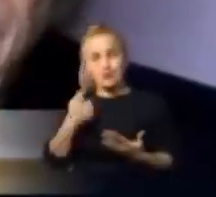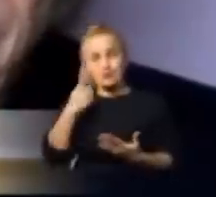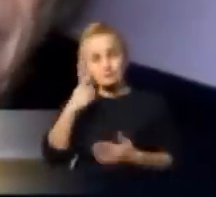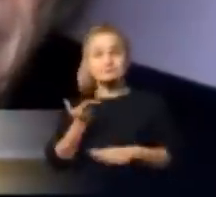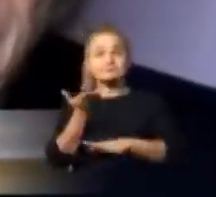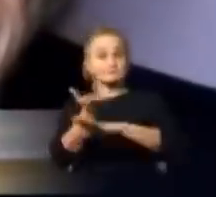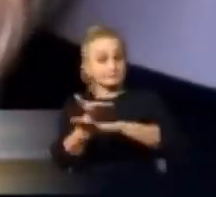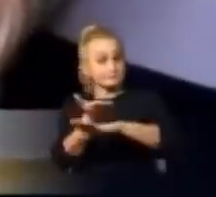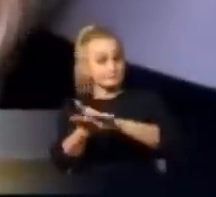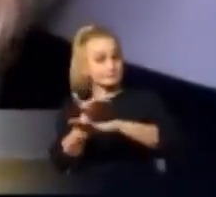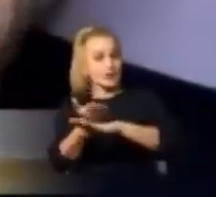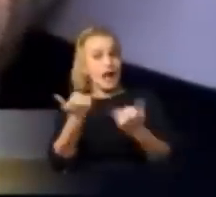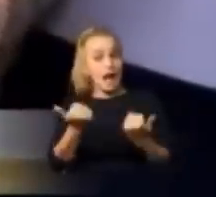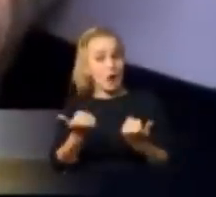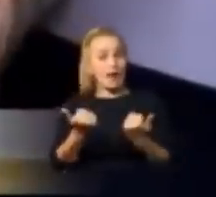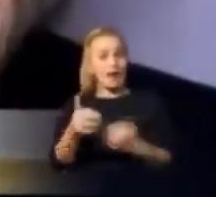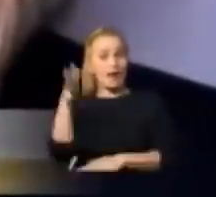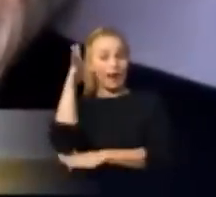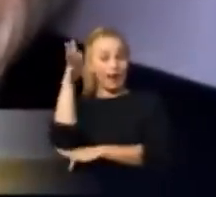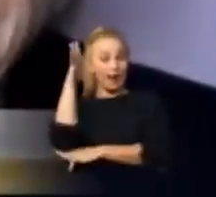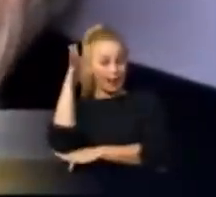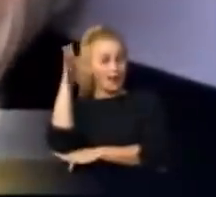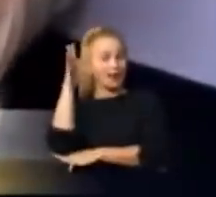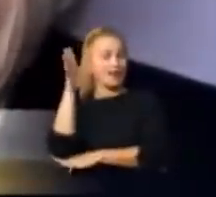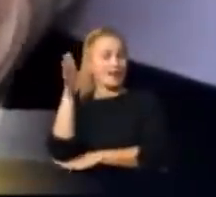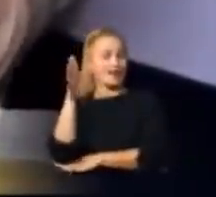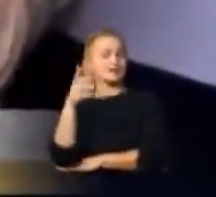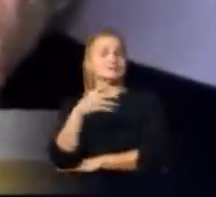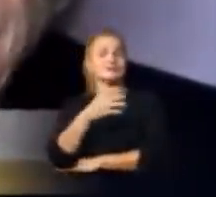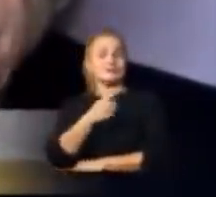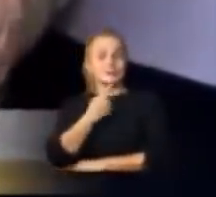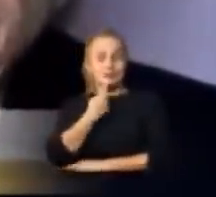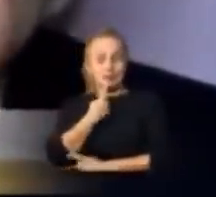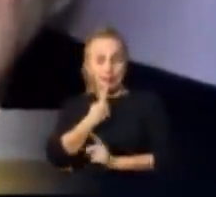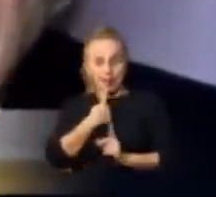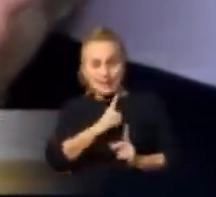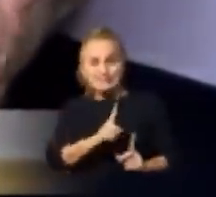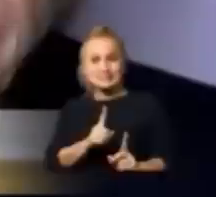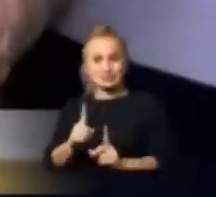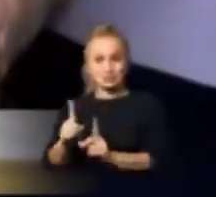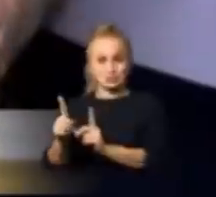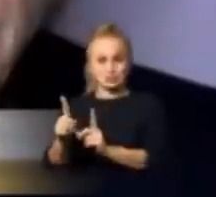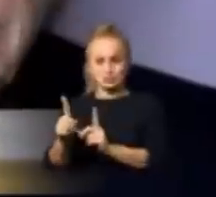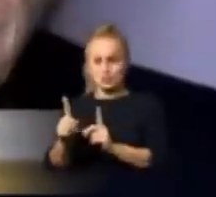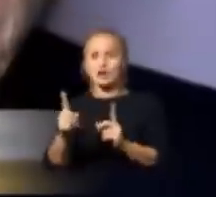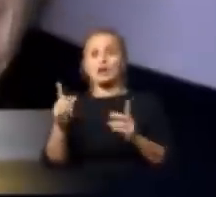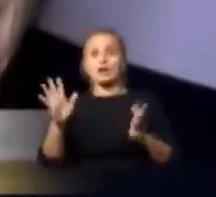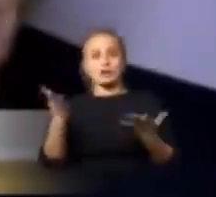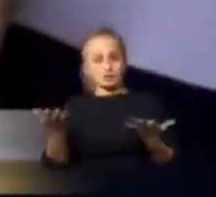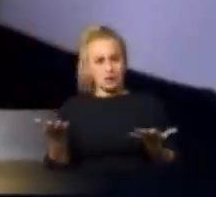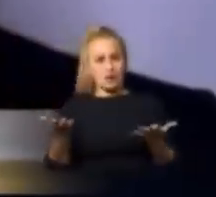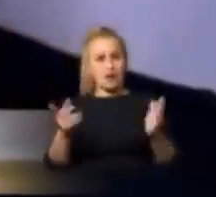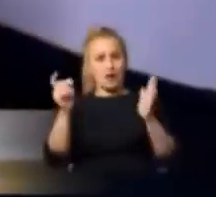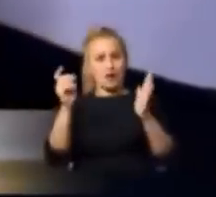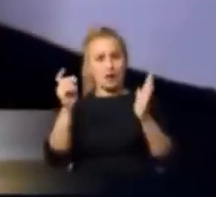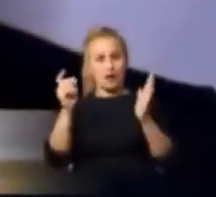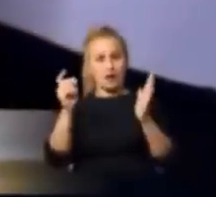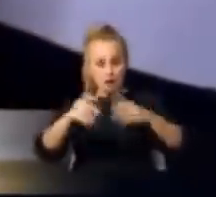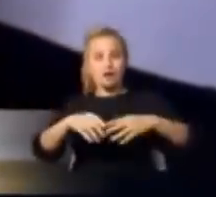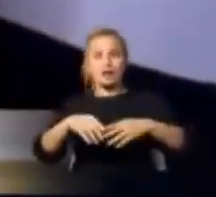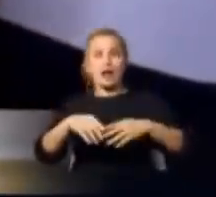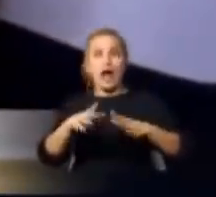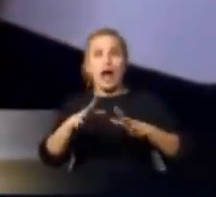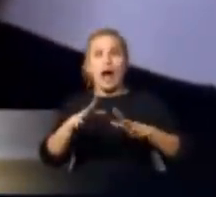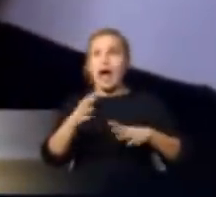quiero significar aquí en esta intervención es que hay razones enormes, justísimas, para la protesta